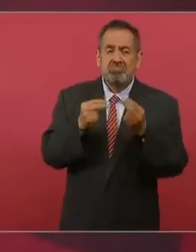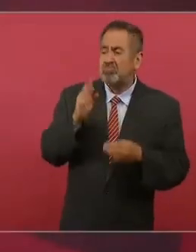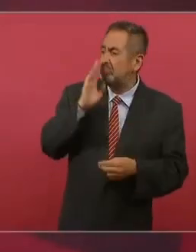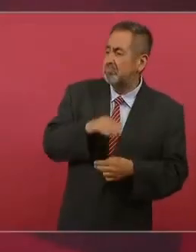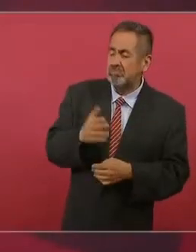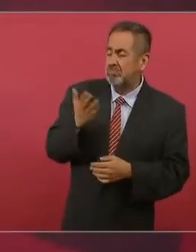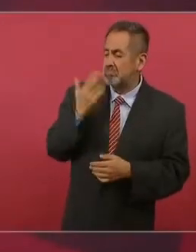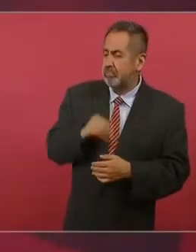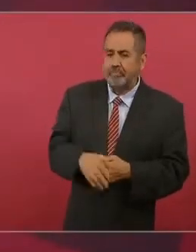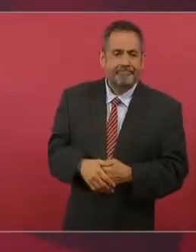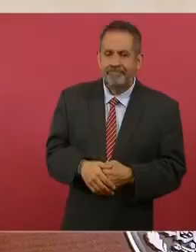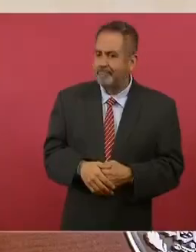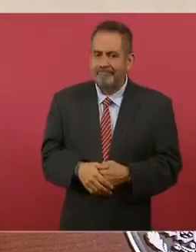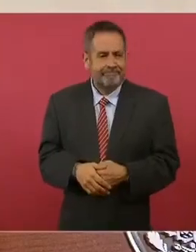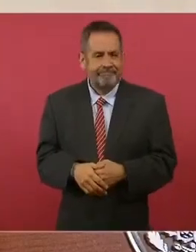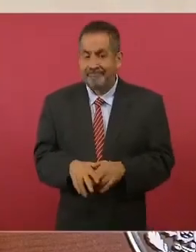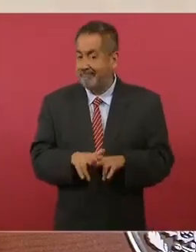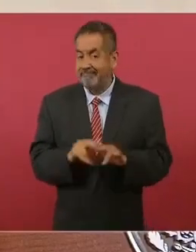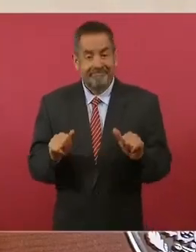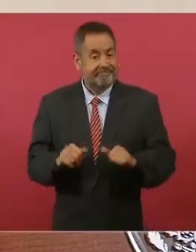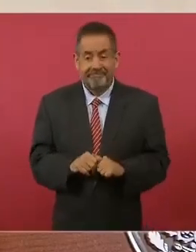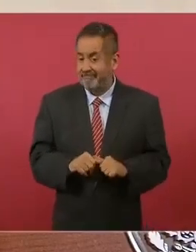No.